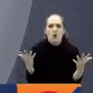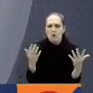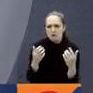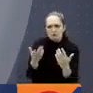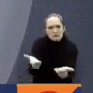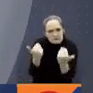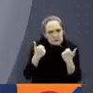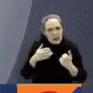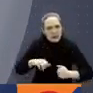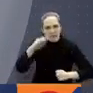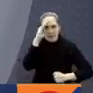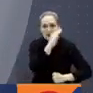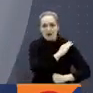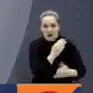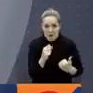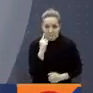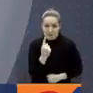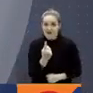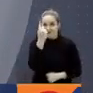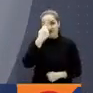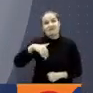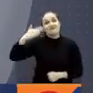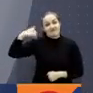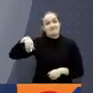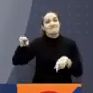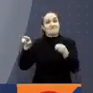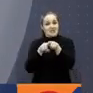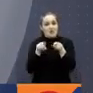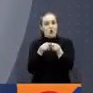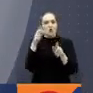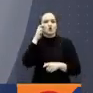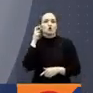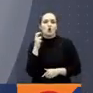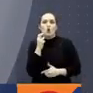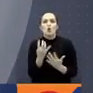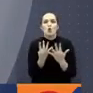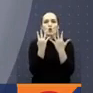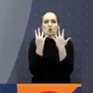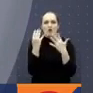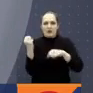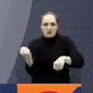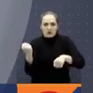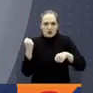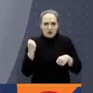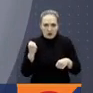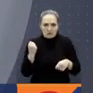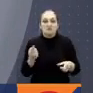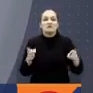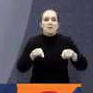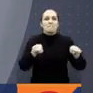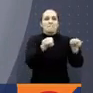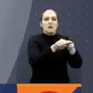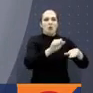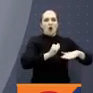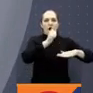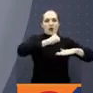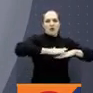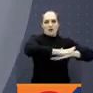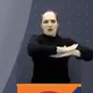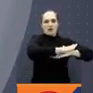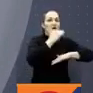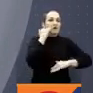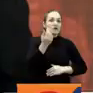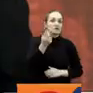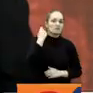que las comunidades retienen a miembros del ejército. Este año en Chocó 9 soldados fueron retenidos y otra situación sucedió en Argelia, Cauca, el pasado